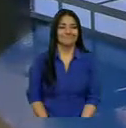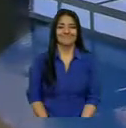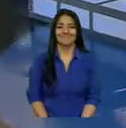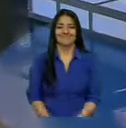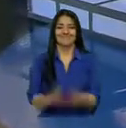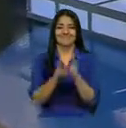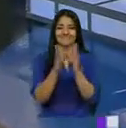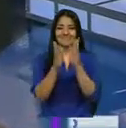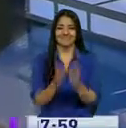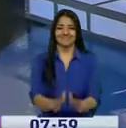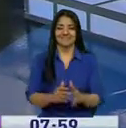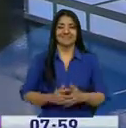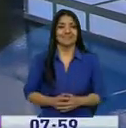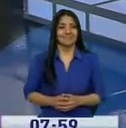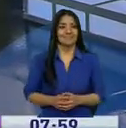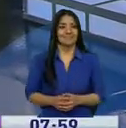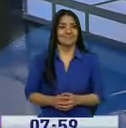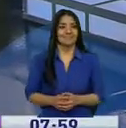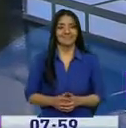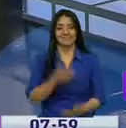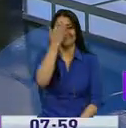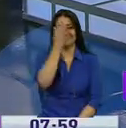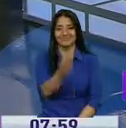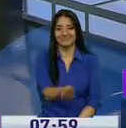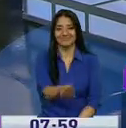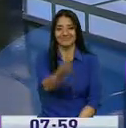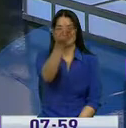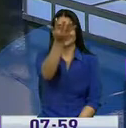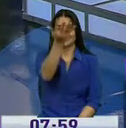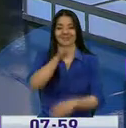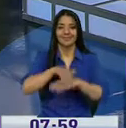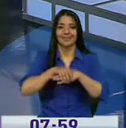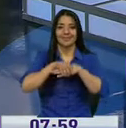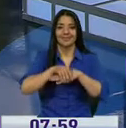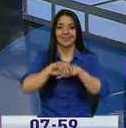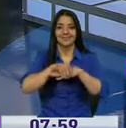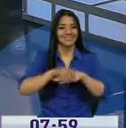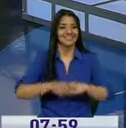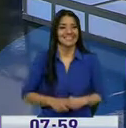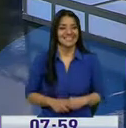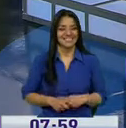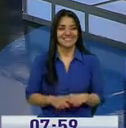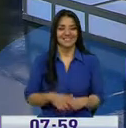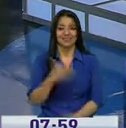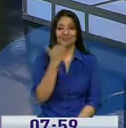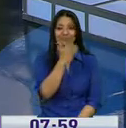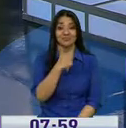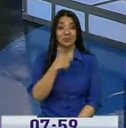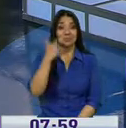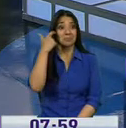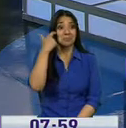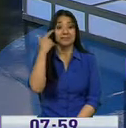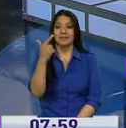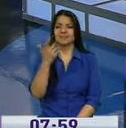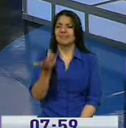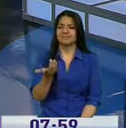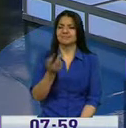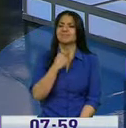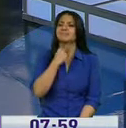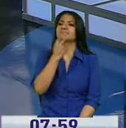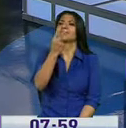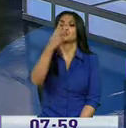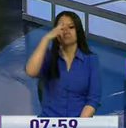Vecinos queridos, good morning. ¿Cómo le va, mi querida? Yo pensé que iba a venir más bien con el acento medio